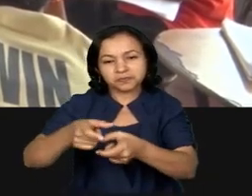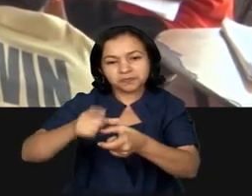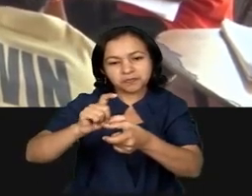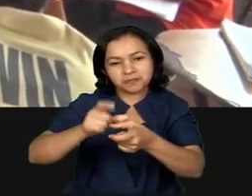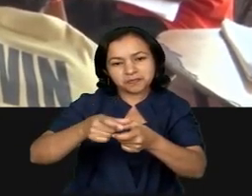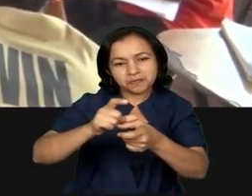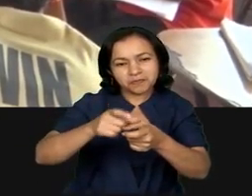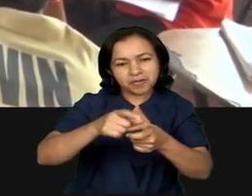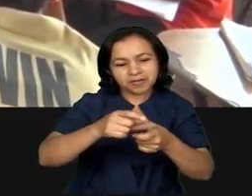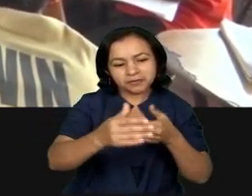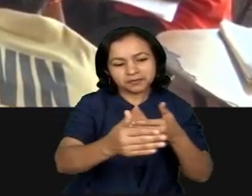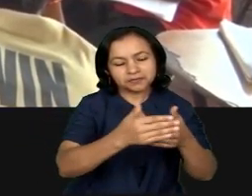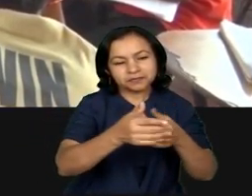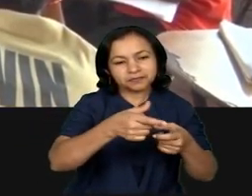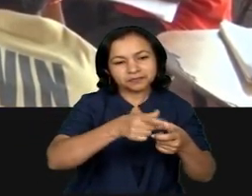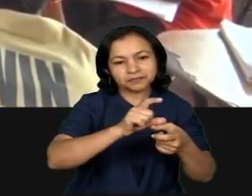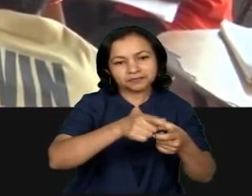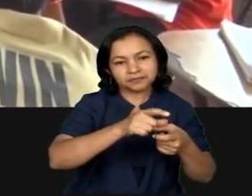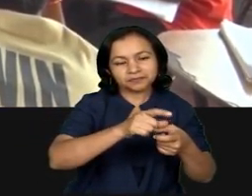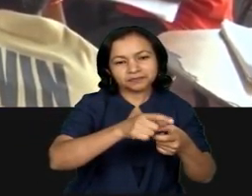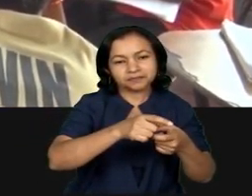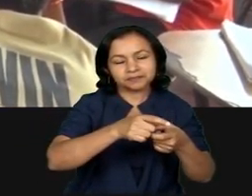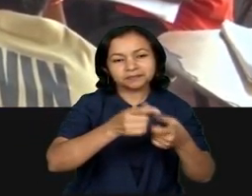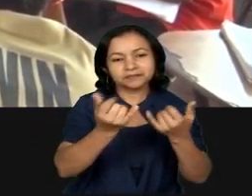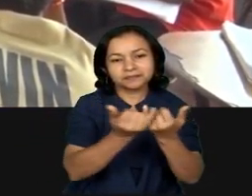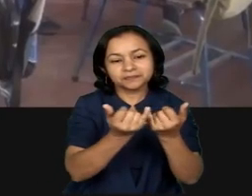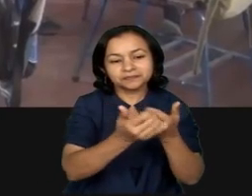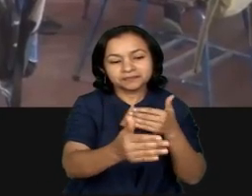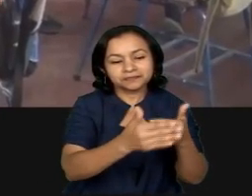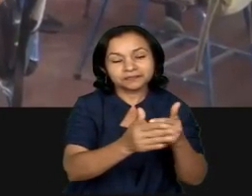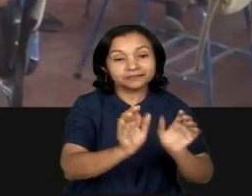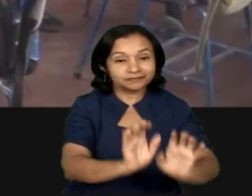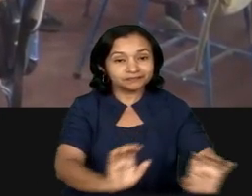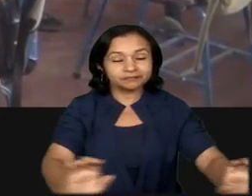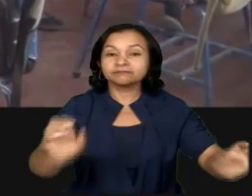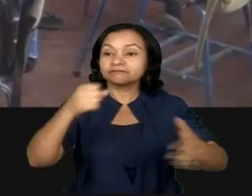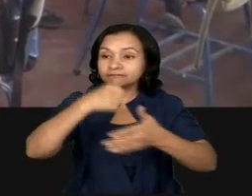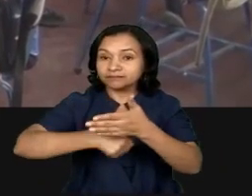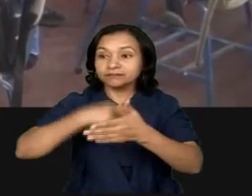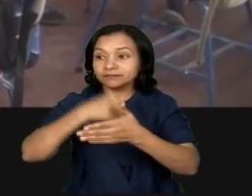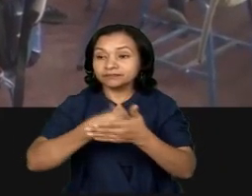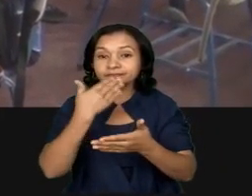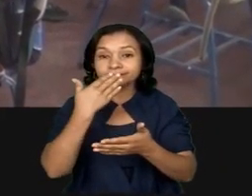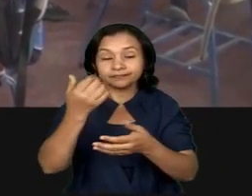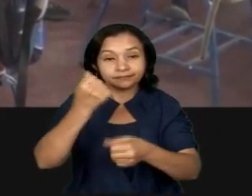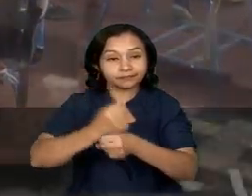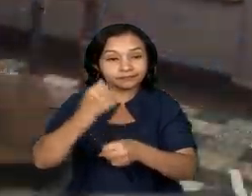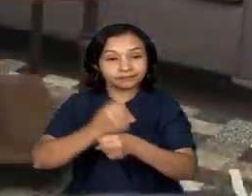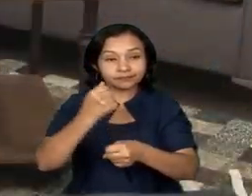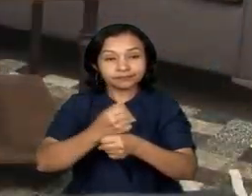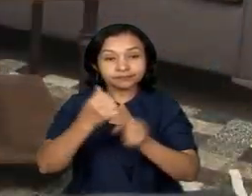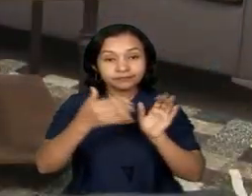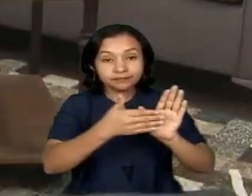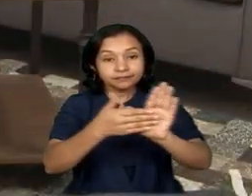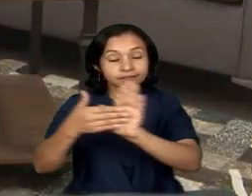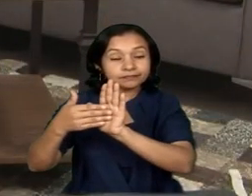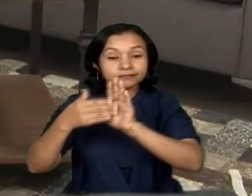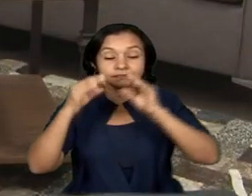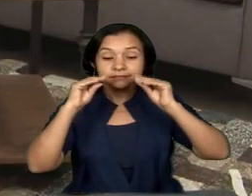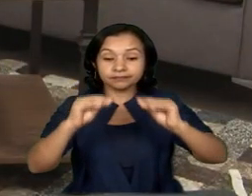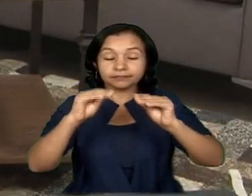están a la distancia óptima, la ventilación, o sea, se ha hecho todo un esfuerzo. que va a ser parte del nuevo modelo de educación